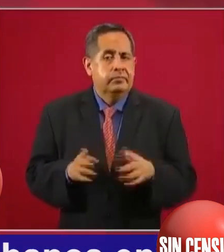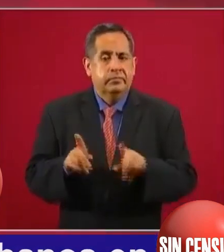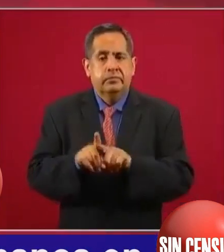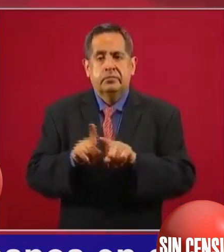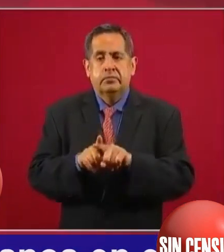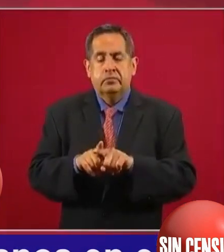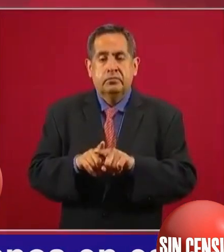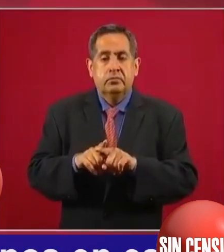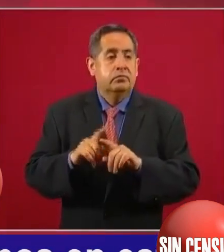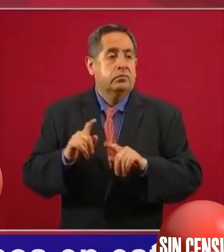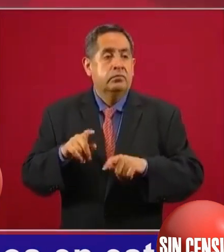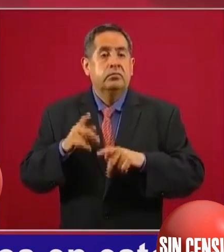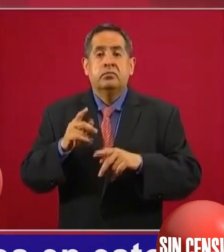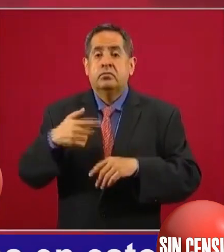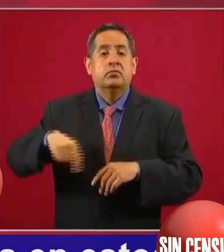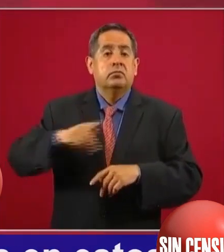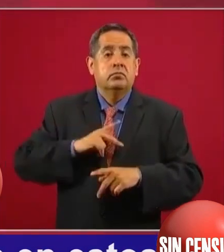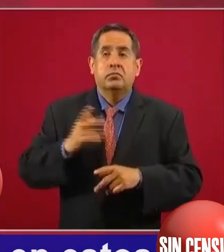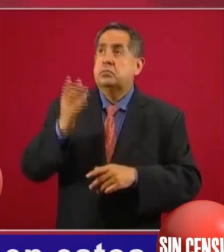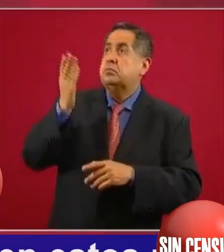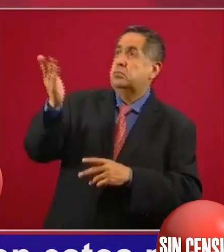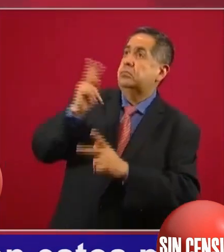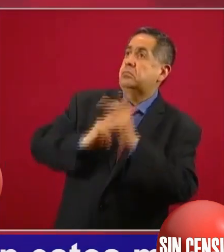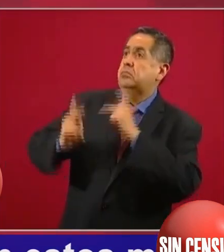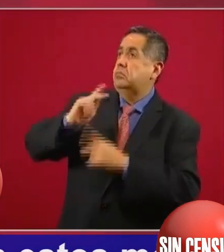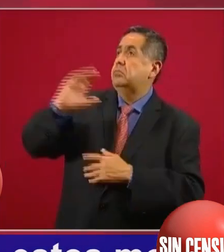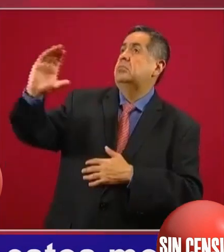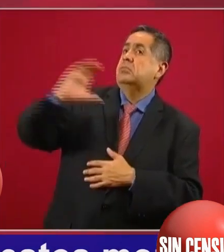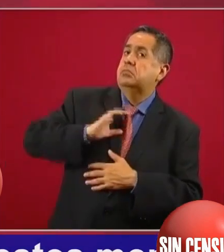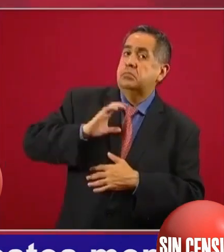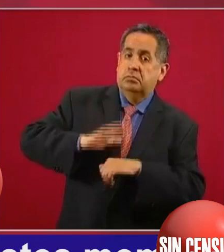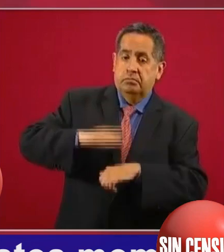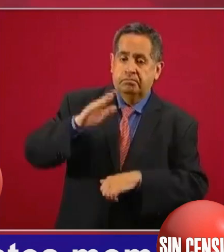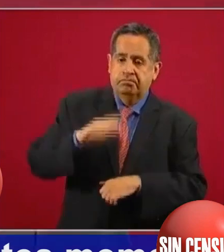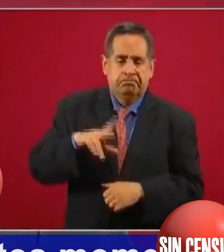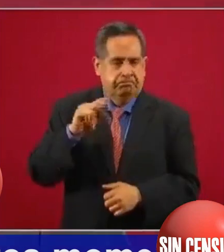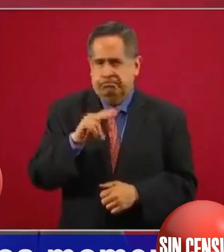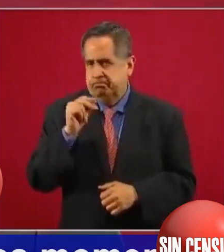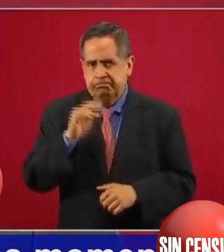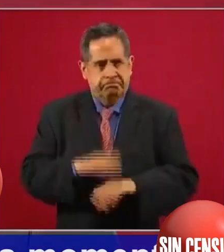que vamos a contratar deuda, ¿sí?, para